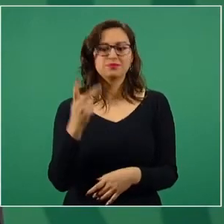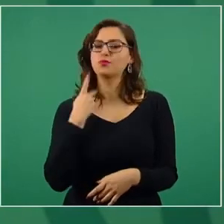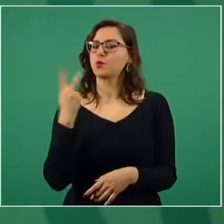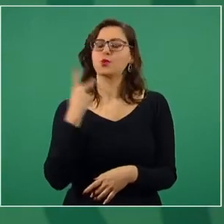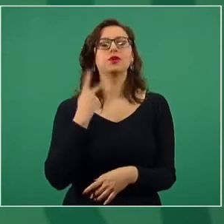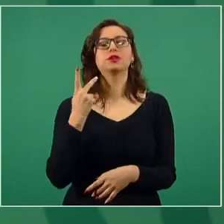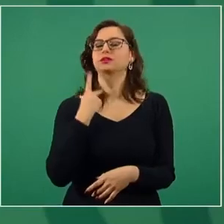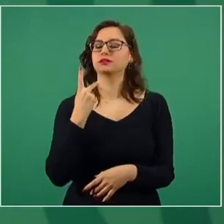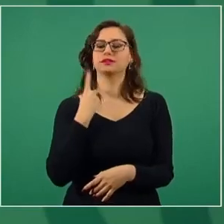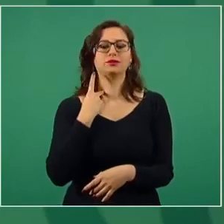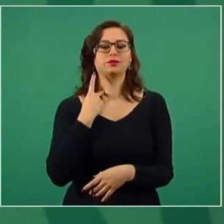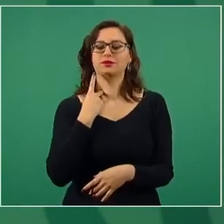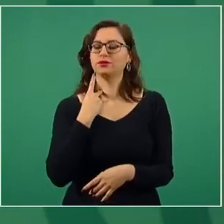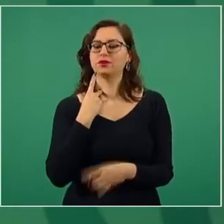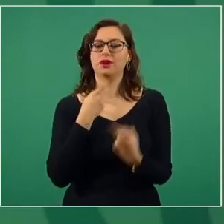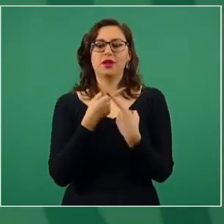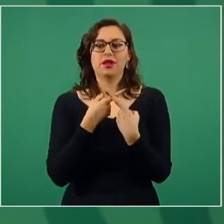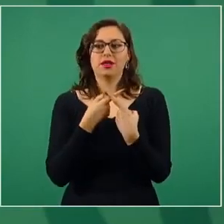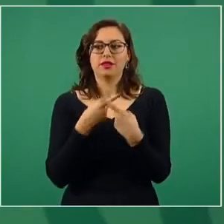Es